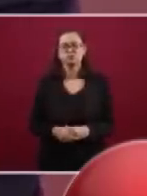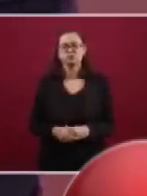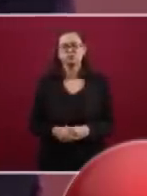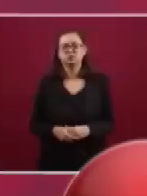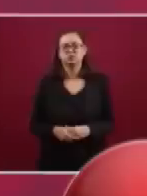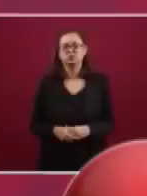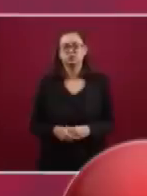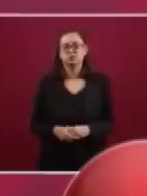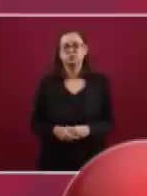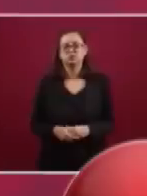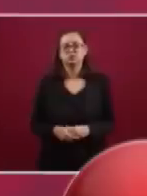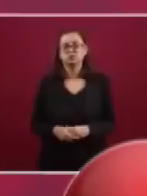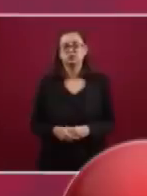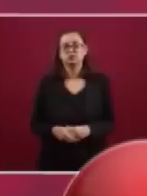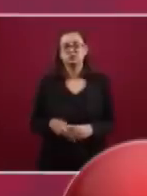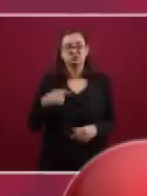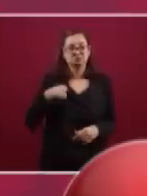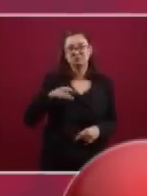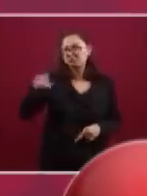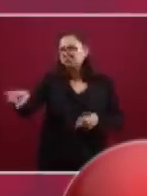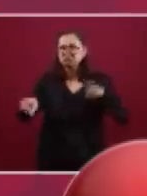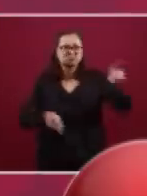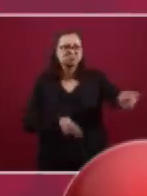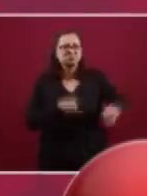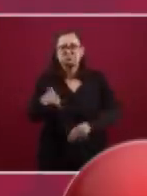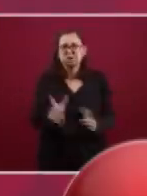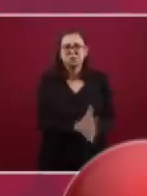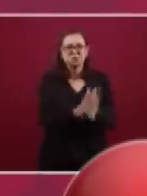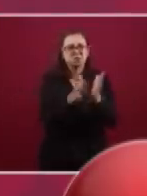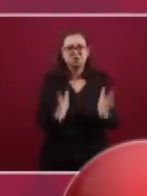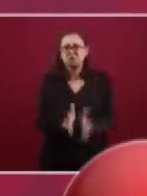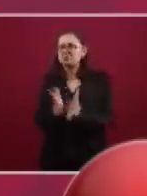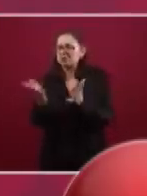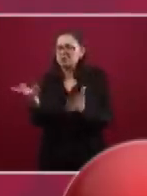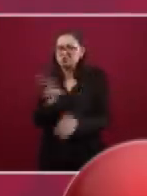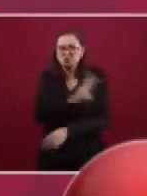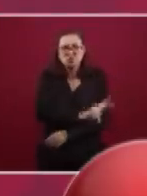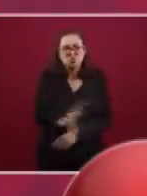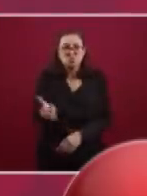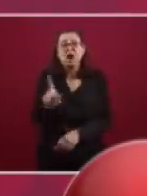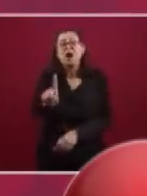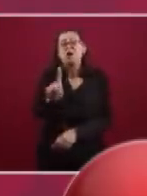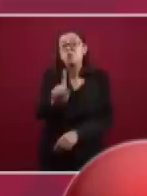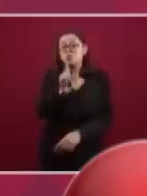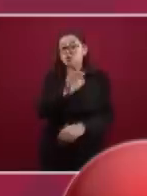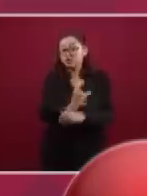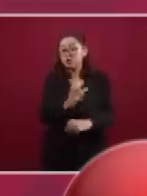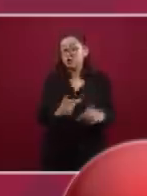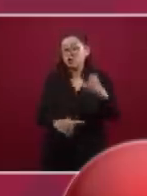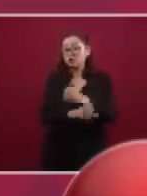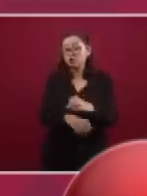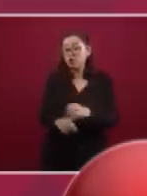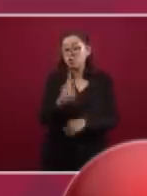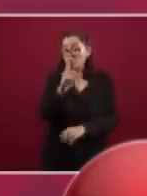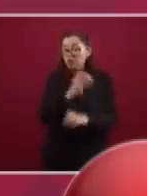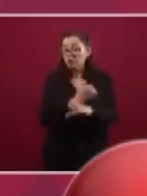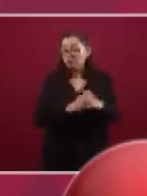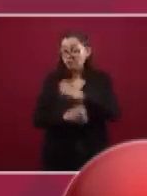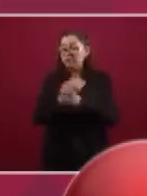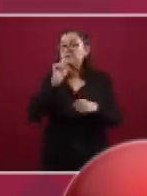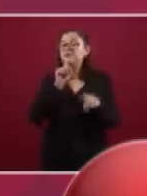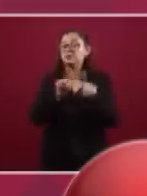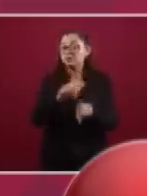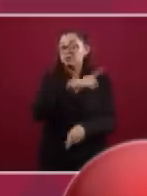da la palabra a hay un asunto también que se tiene que tomar en cuenta, porque es parte de los reacomodos.